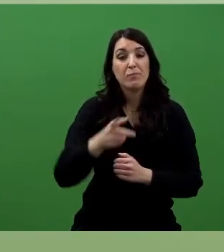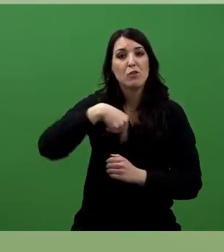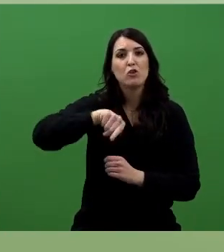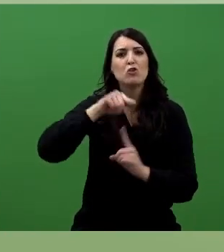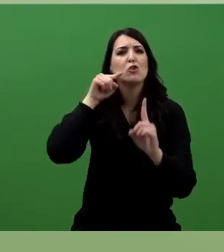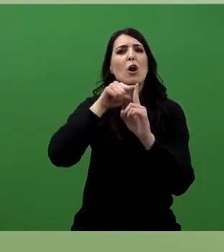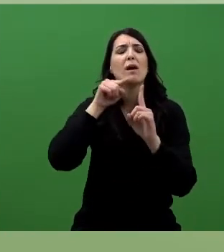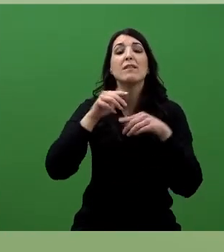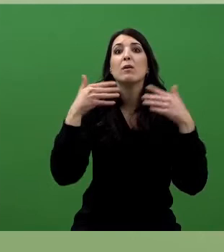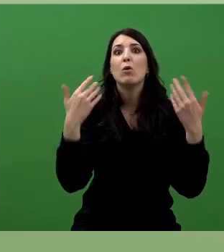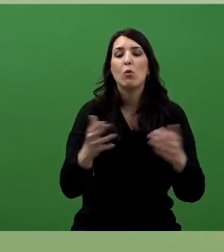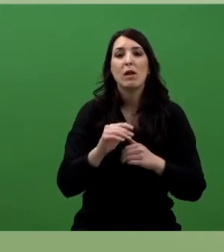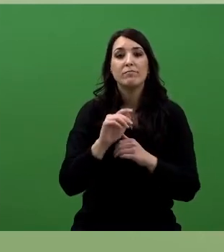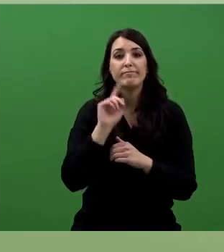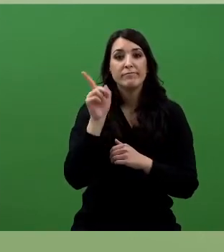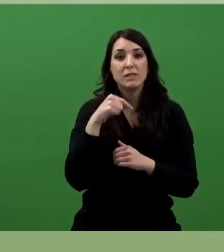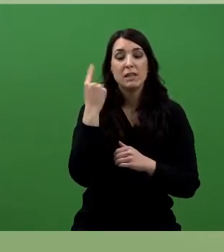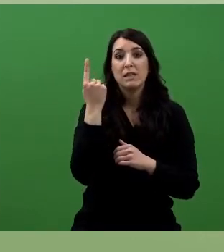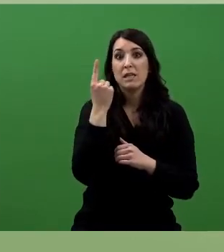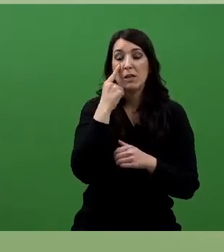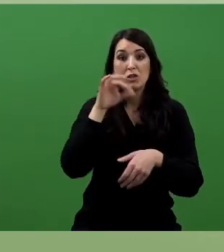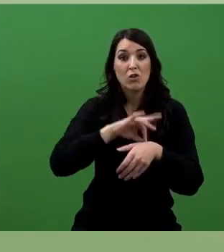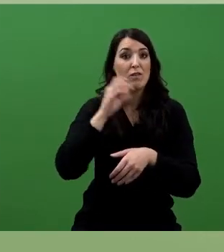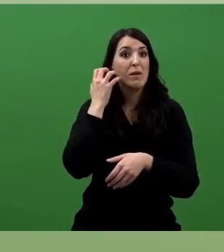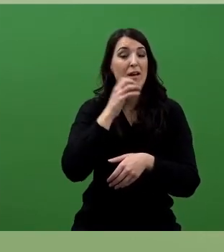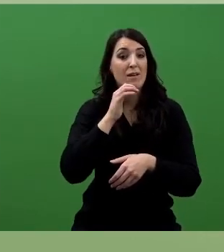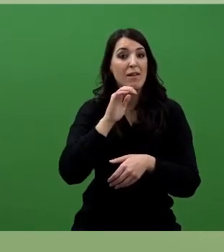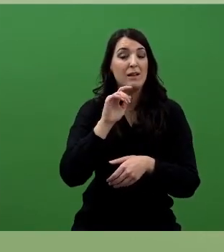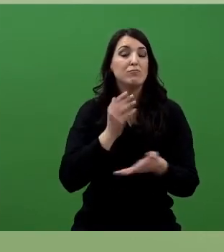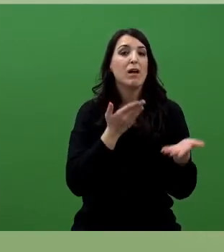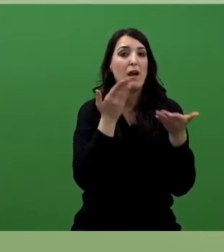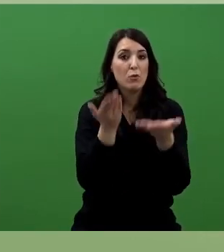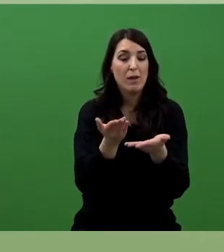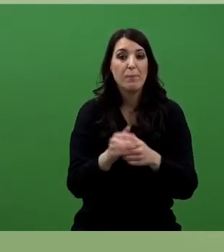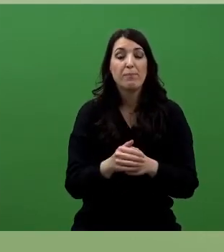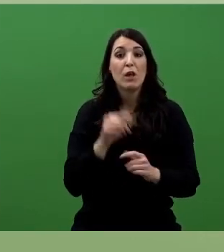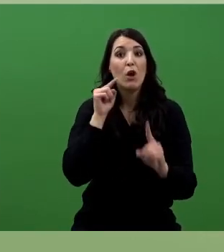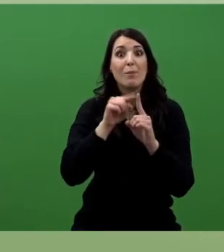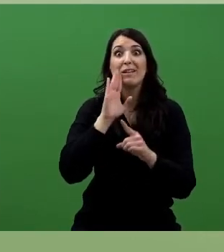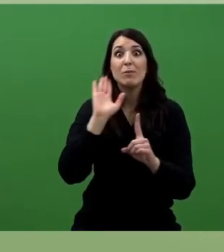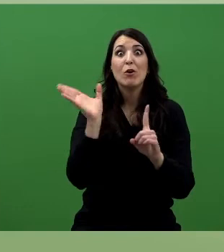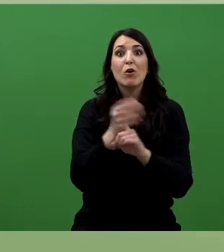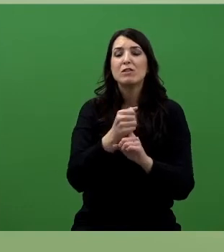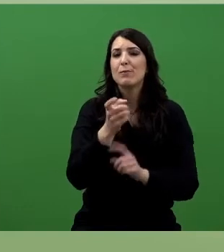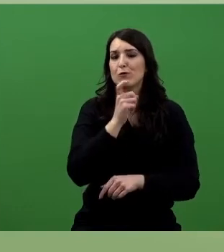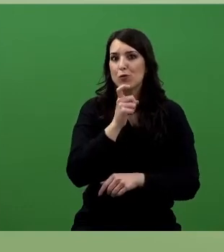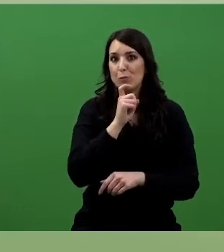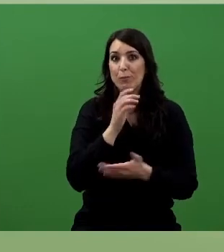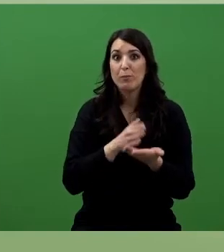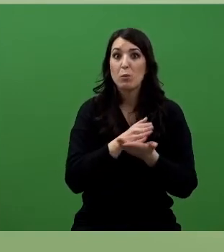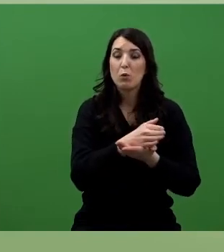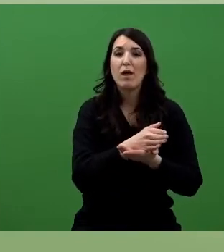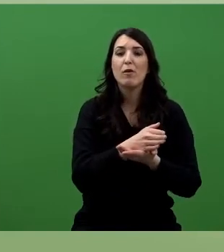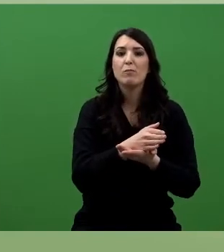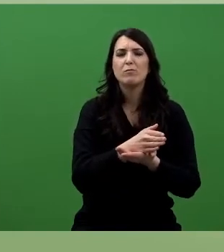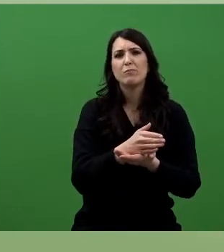que es ayudar al diagnóstico de las enfermedades raras. ¿Qué hacemos para conseguir este objetivo? Por un lado, estamos